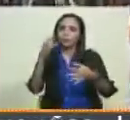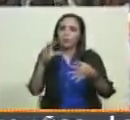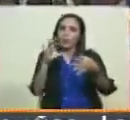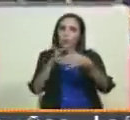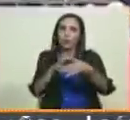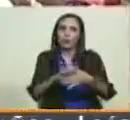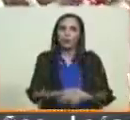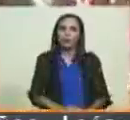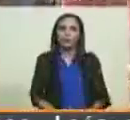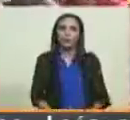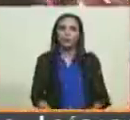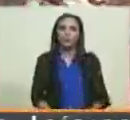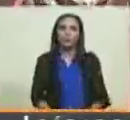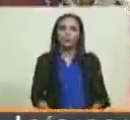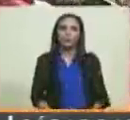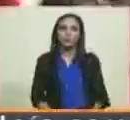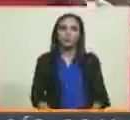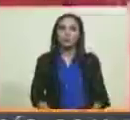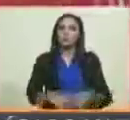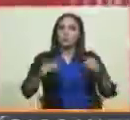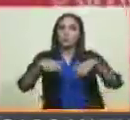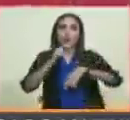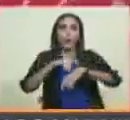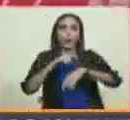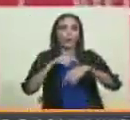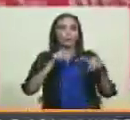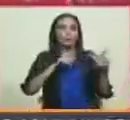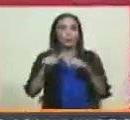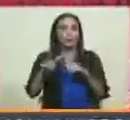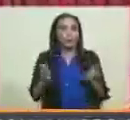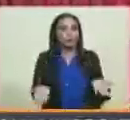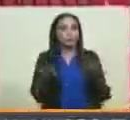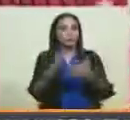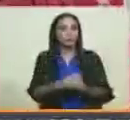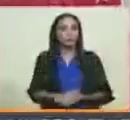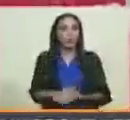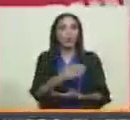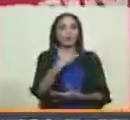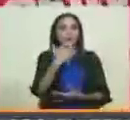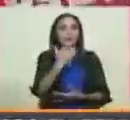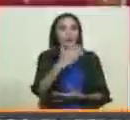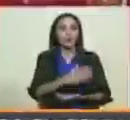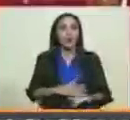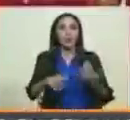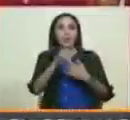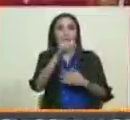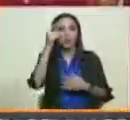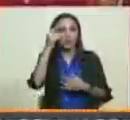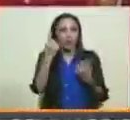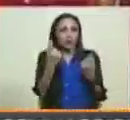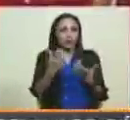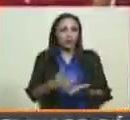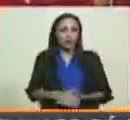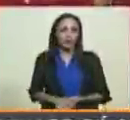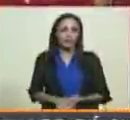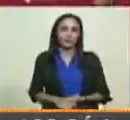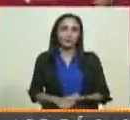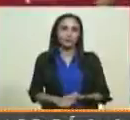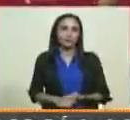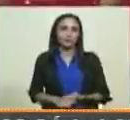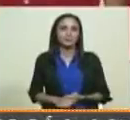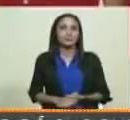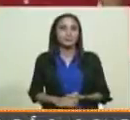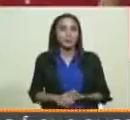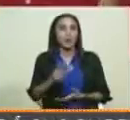Zulia, ha llegado la hora. Se acerca el día. Nos faltan solo 3 días